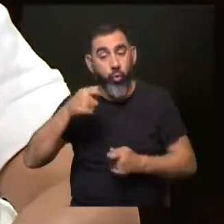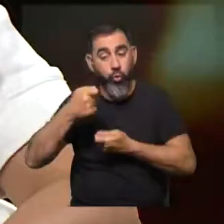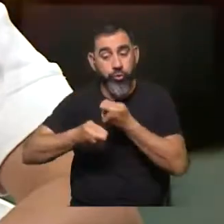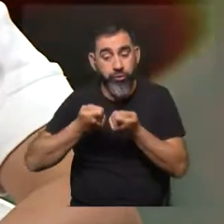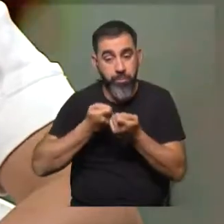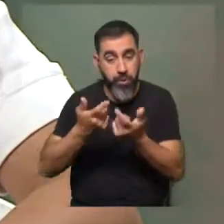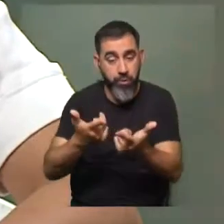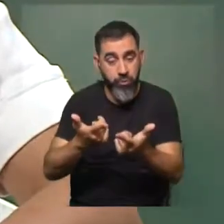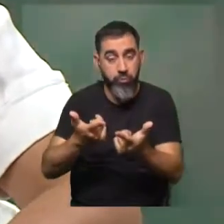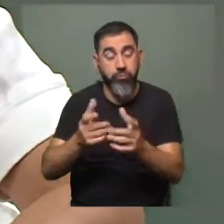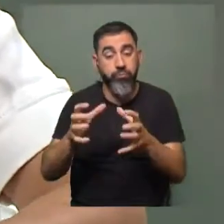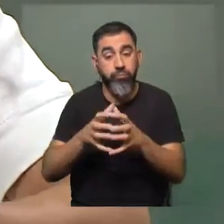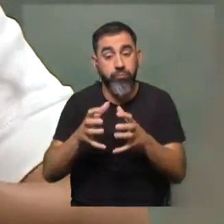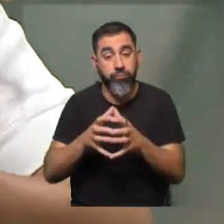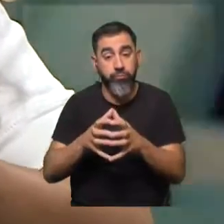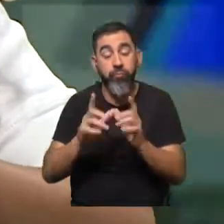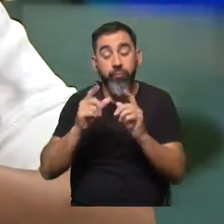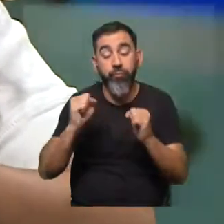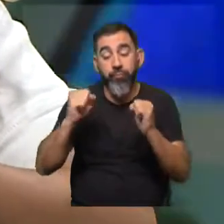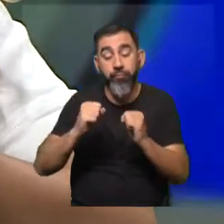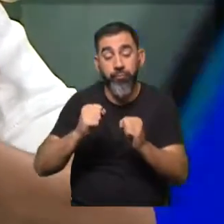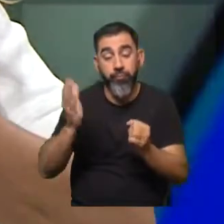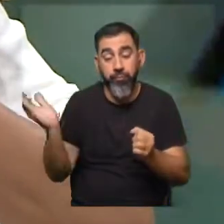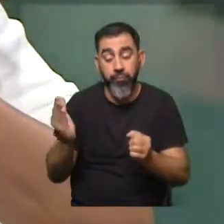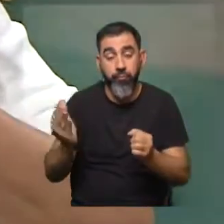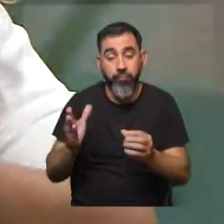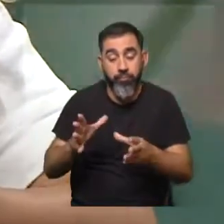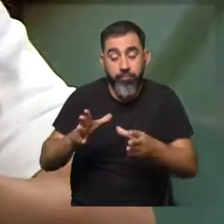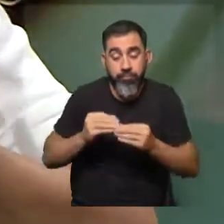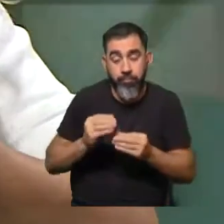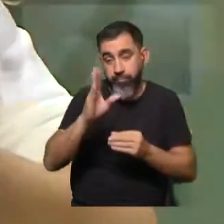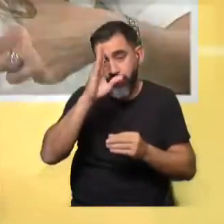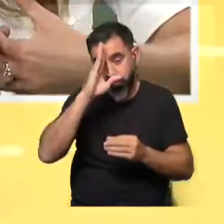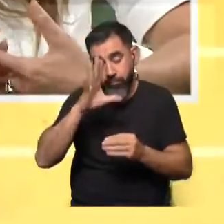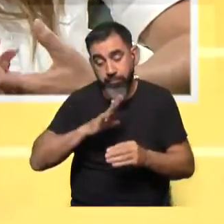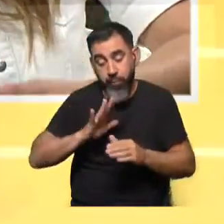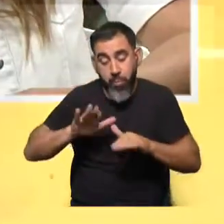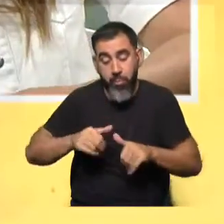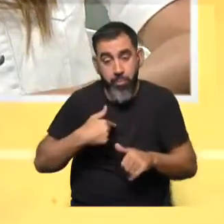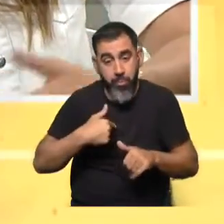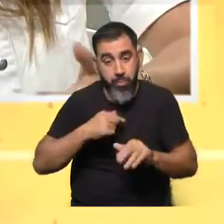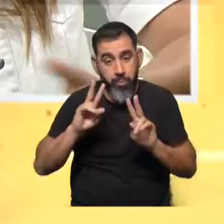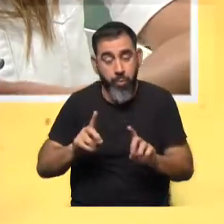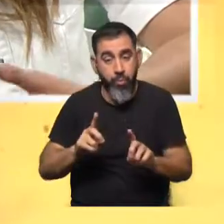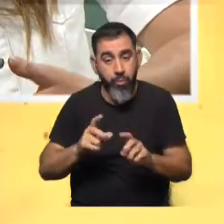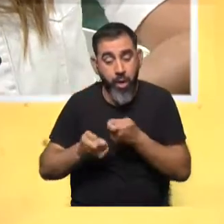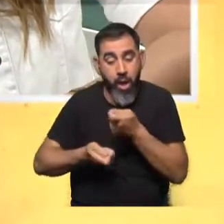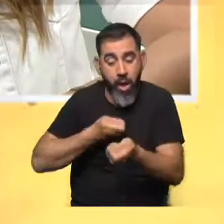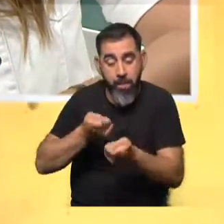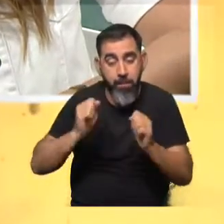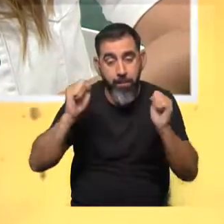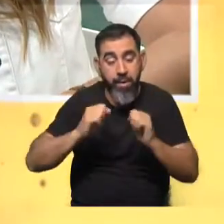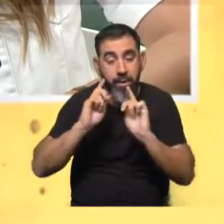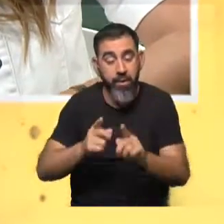transferirlo justamente al sector y que el sector además se apodere de él, ¿no? Lo sienta como propio y bueno, y lo empiece a aplicar en sus